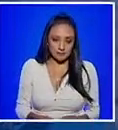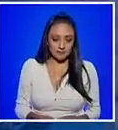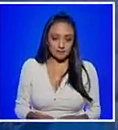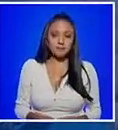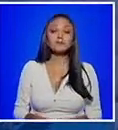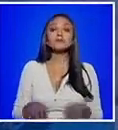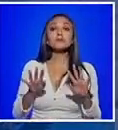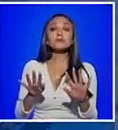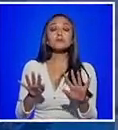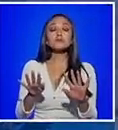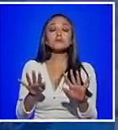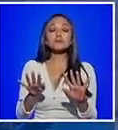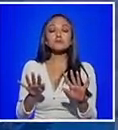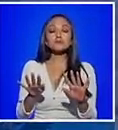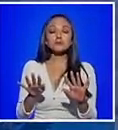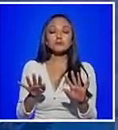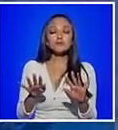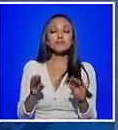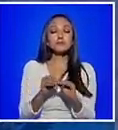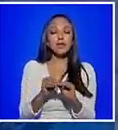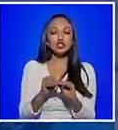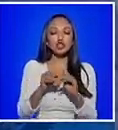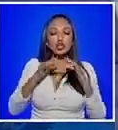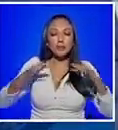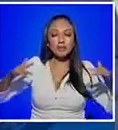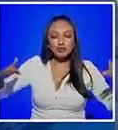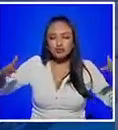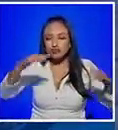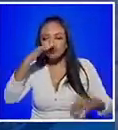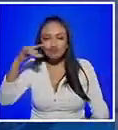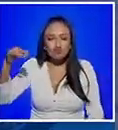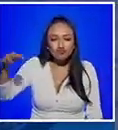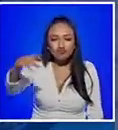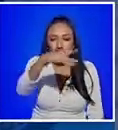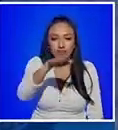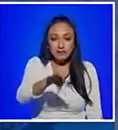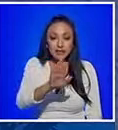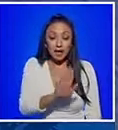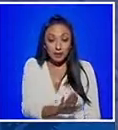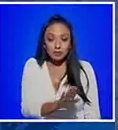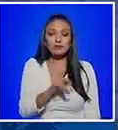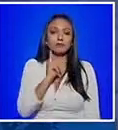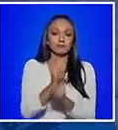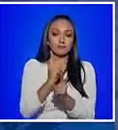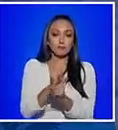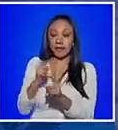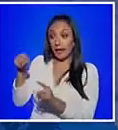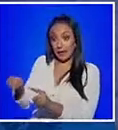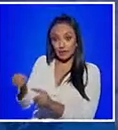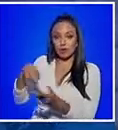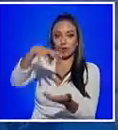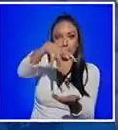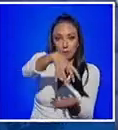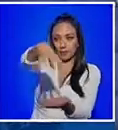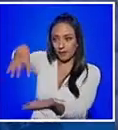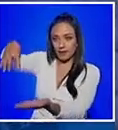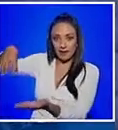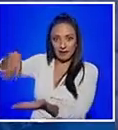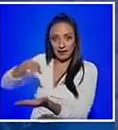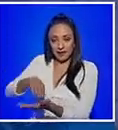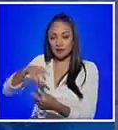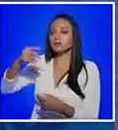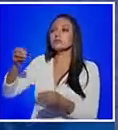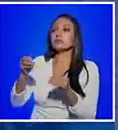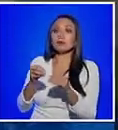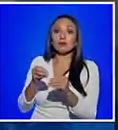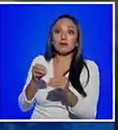acelerado crecimiento de la contaminación que tiene el espejo de agua hace que esas actividades propuestas a este momento no sean